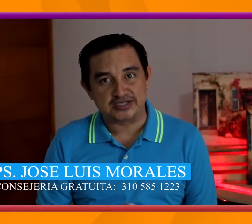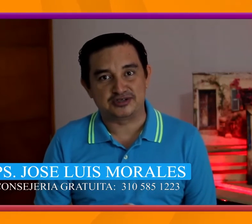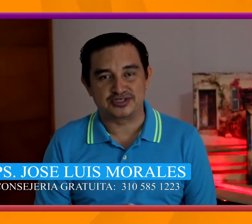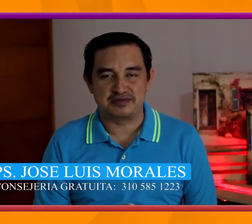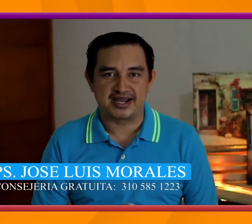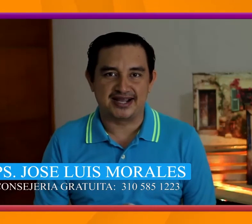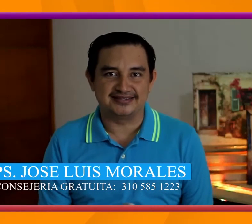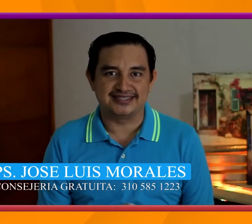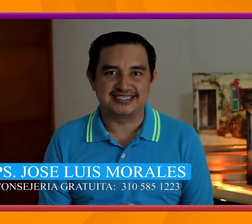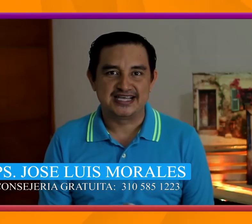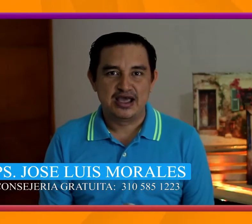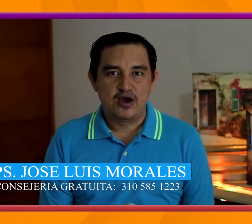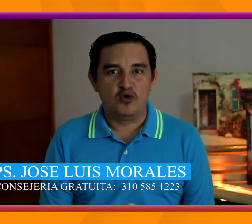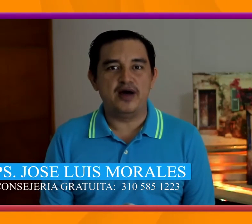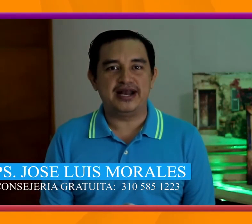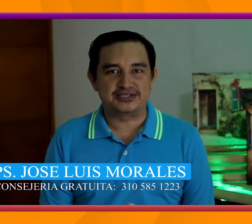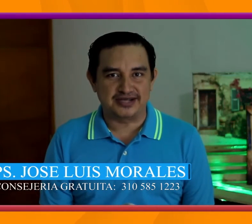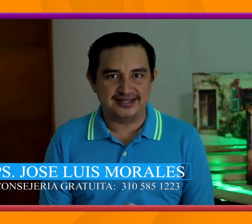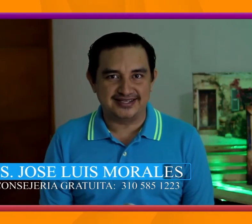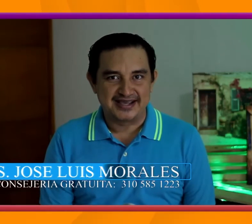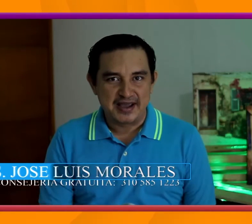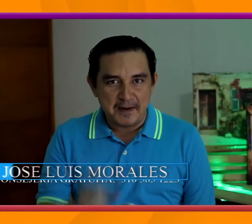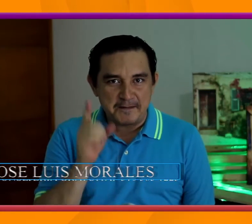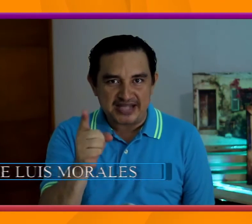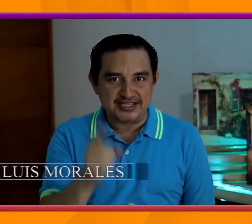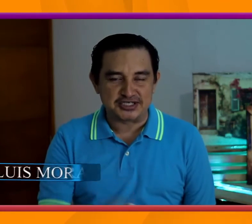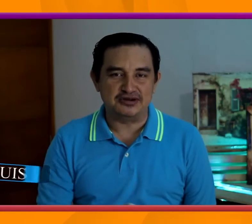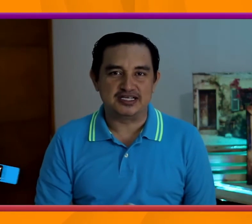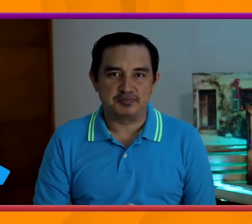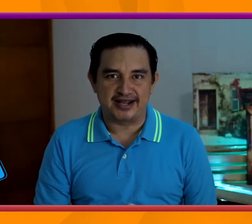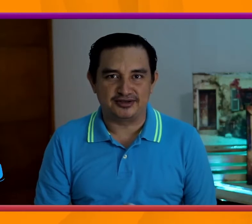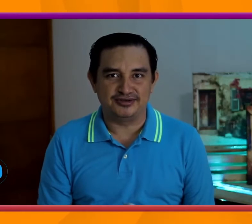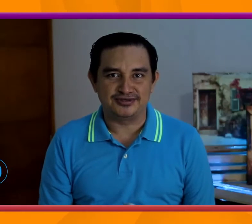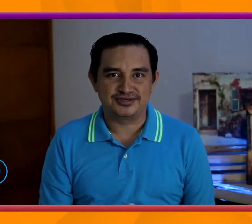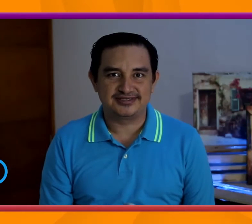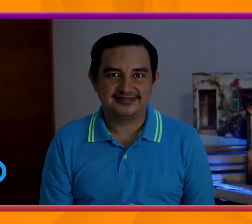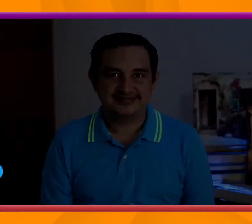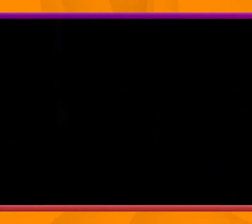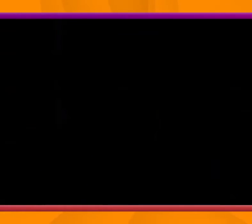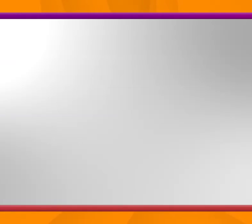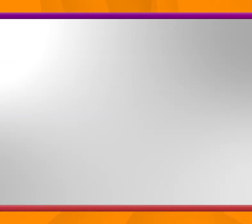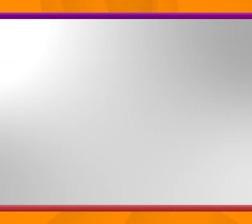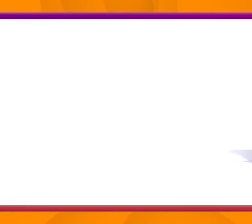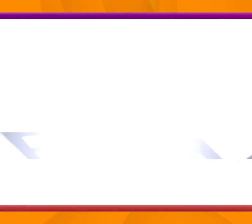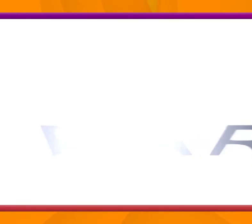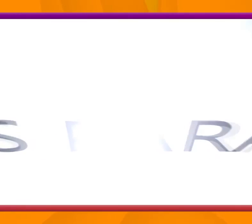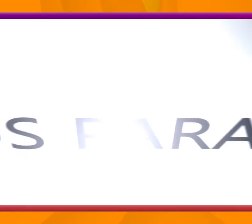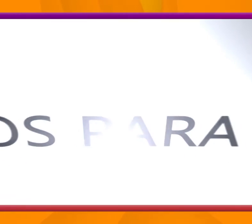benéficas para nuestros semejantes. Un abrazo grande, bendiciones para todos.